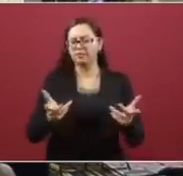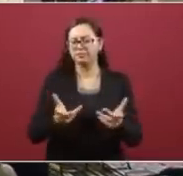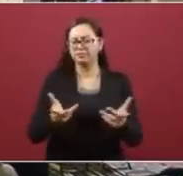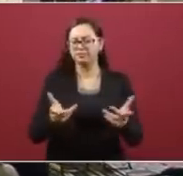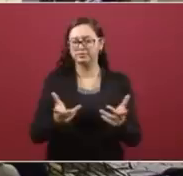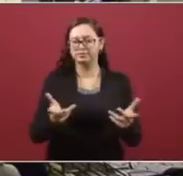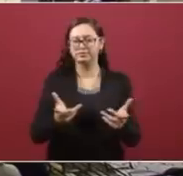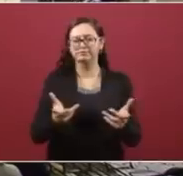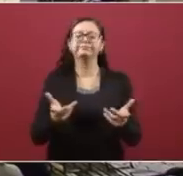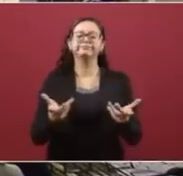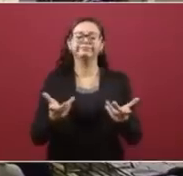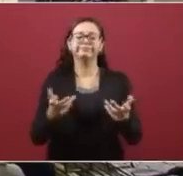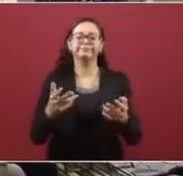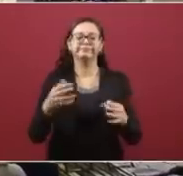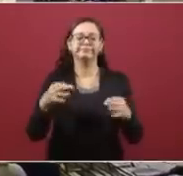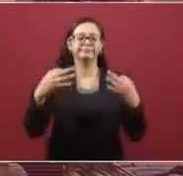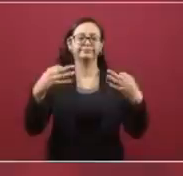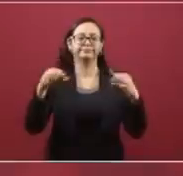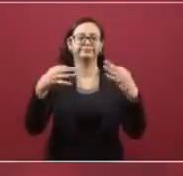firmar